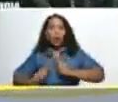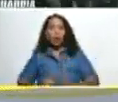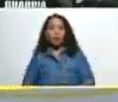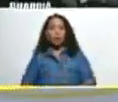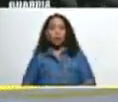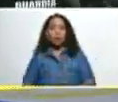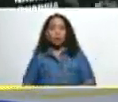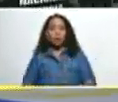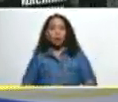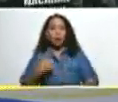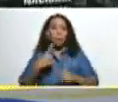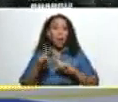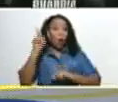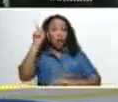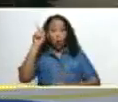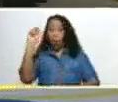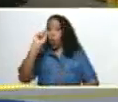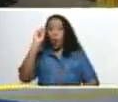Pero no contaron con